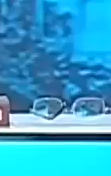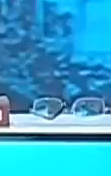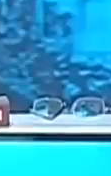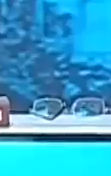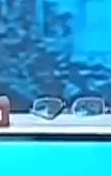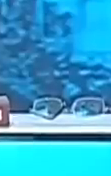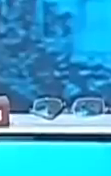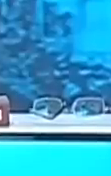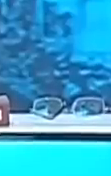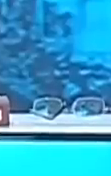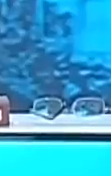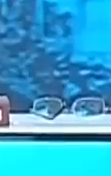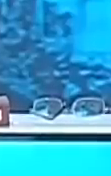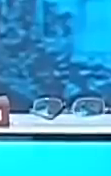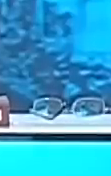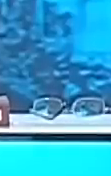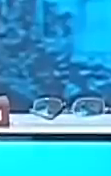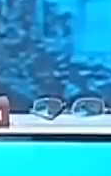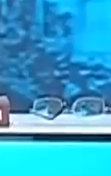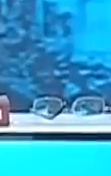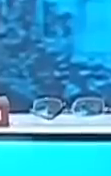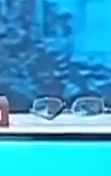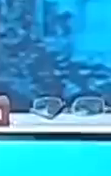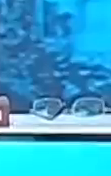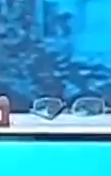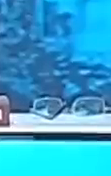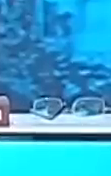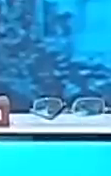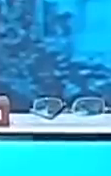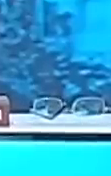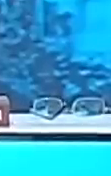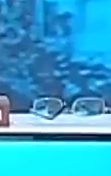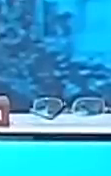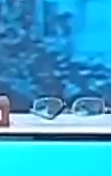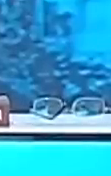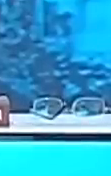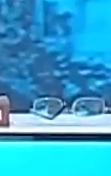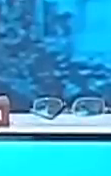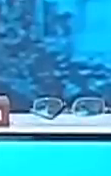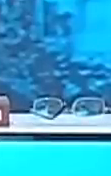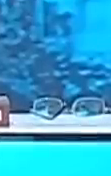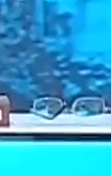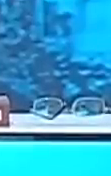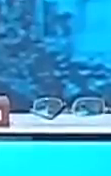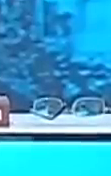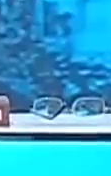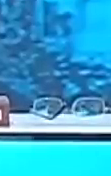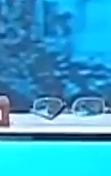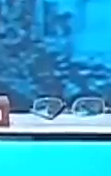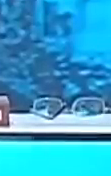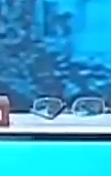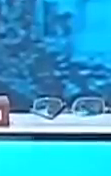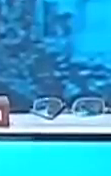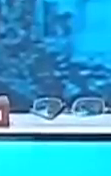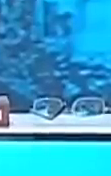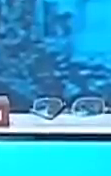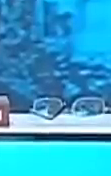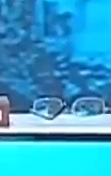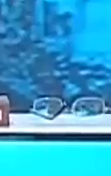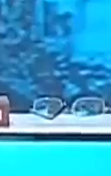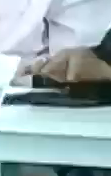Son una fuerza destructiva, perversa, llena de odio y pura ambición. Lo que tiene es